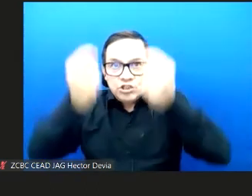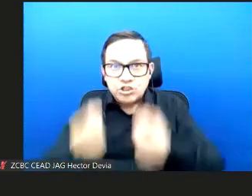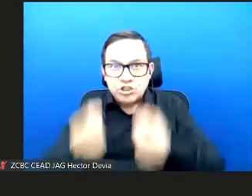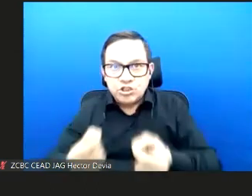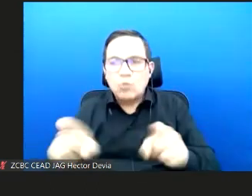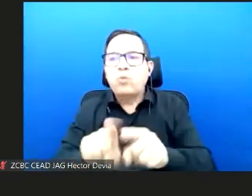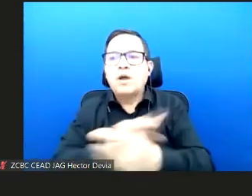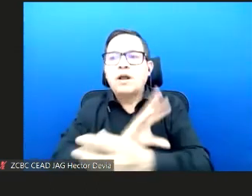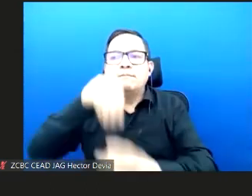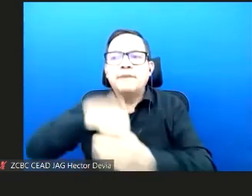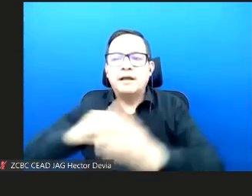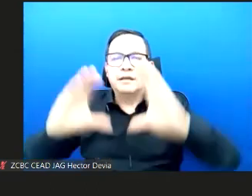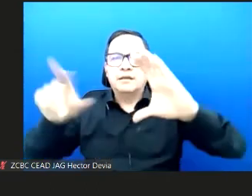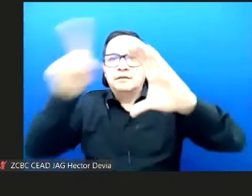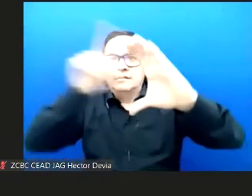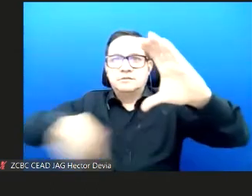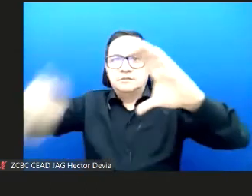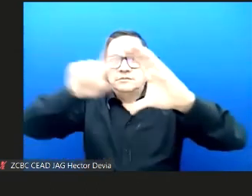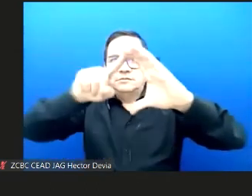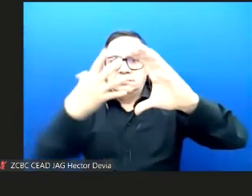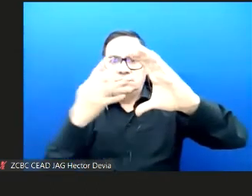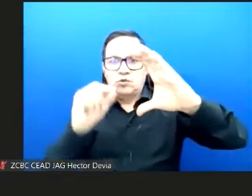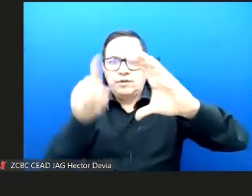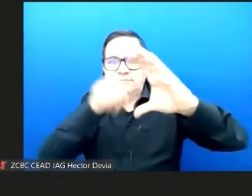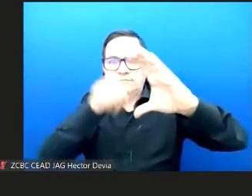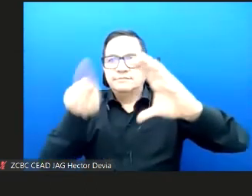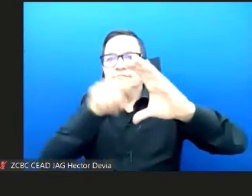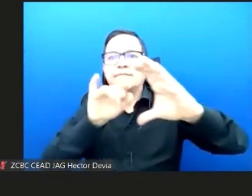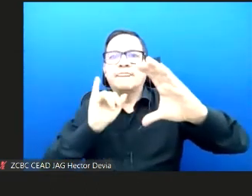conjunto C los 50.